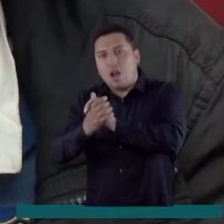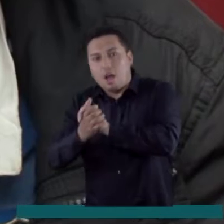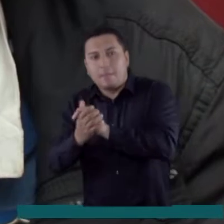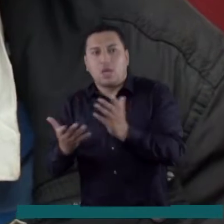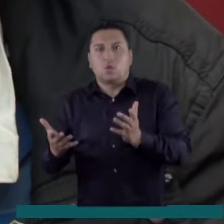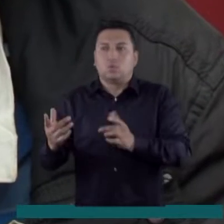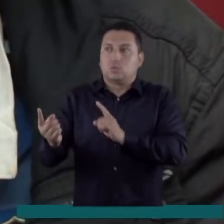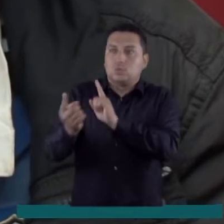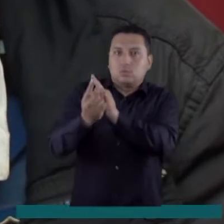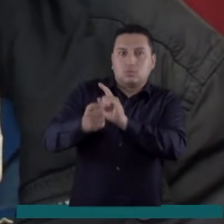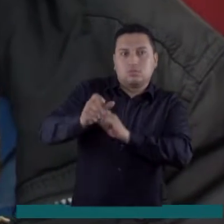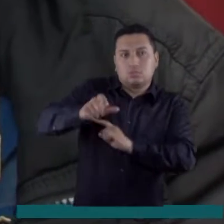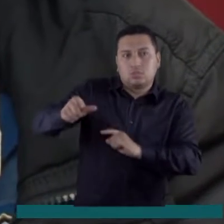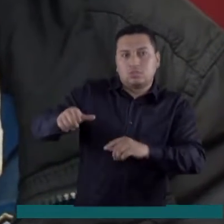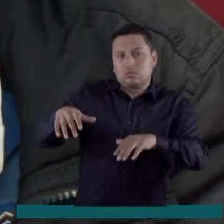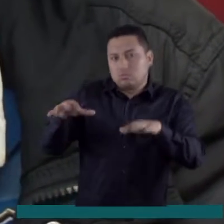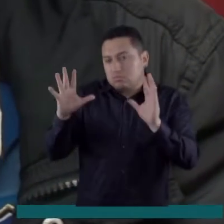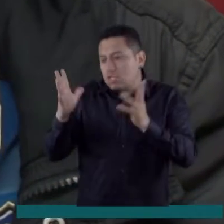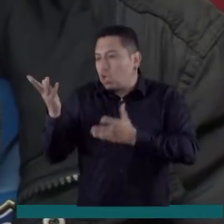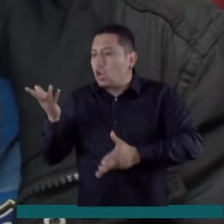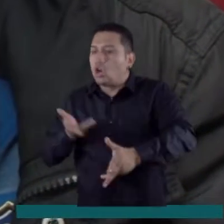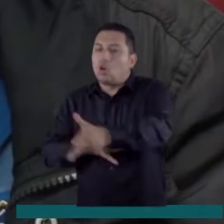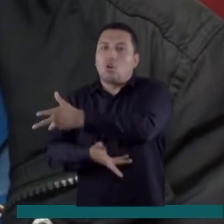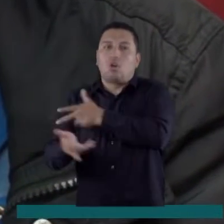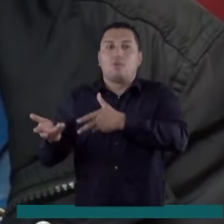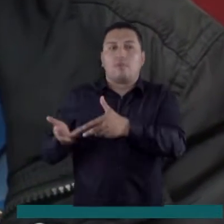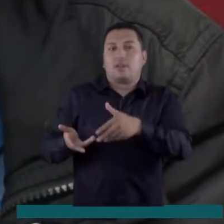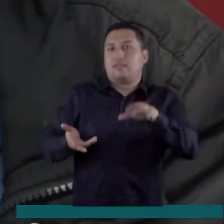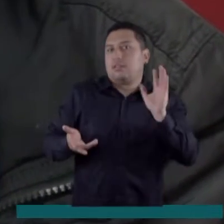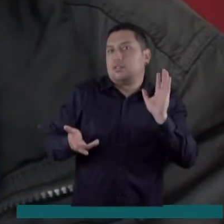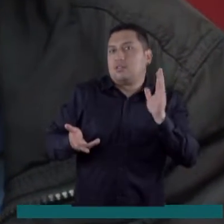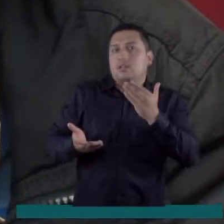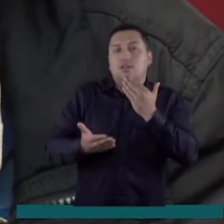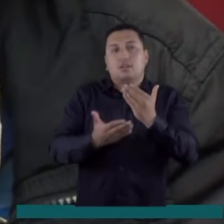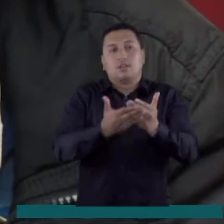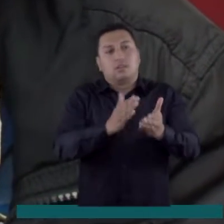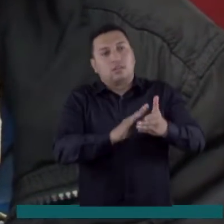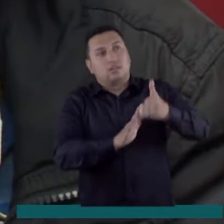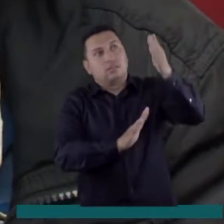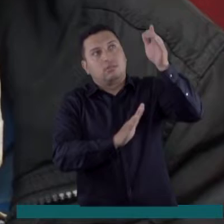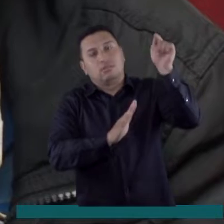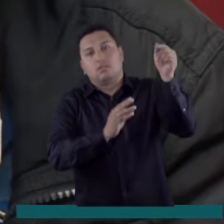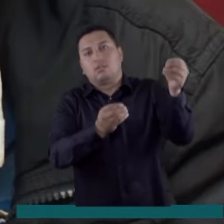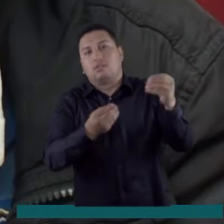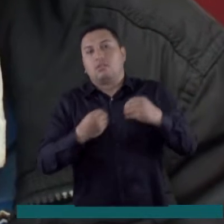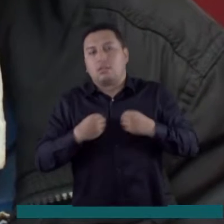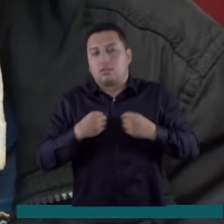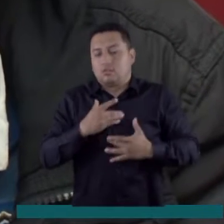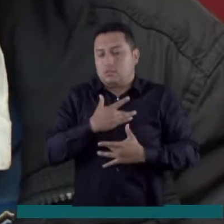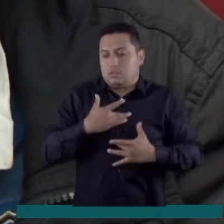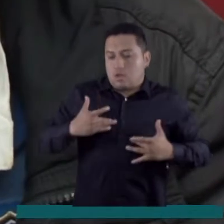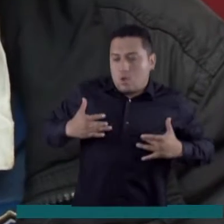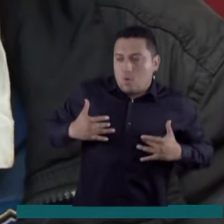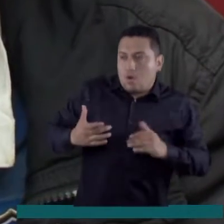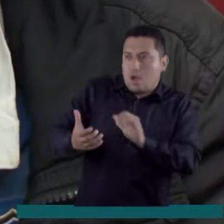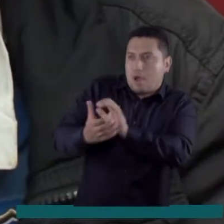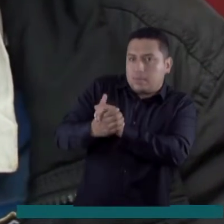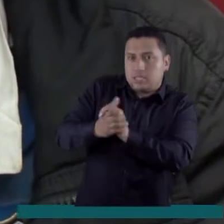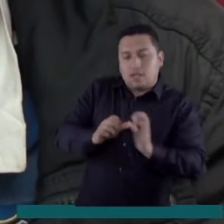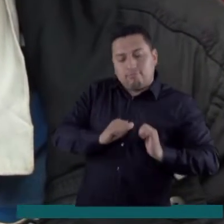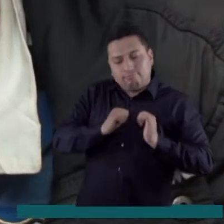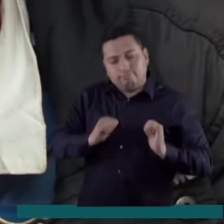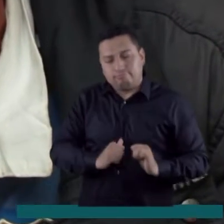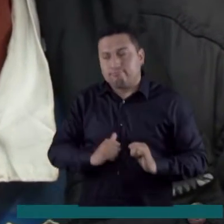encontramos con unos amigos amistades y enemistades y compartimos todo porque gracias a Dios nos brindan